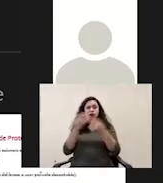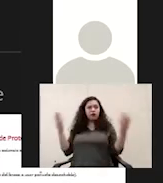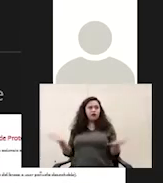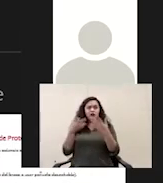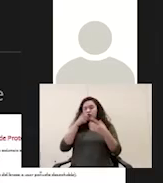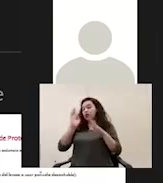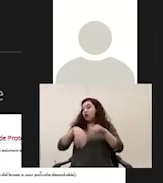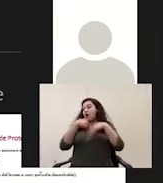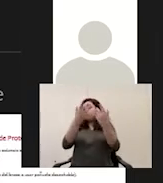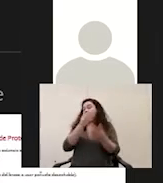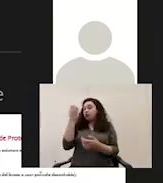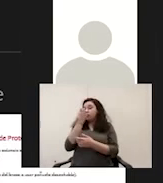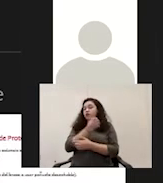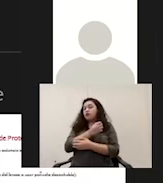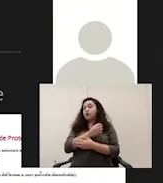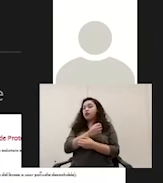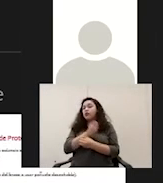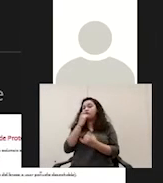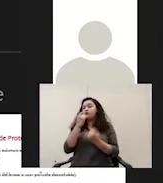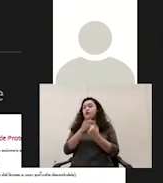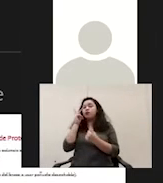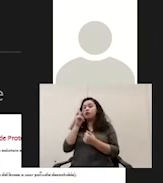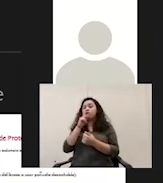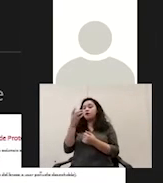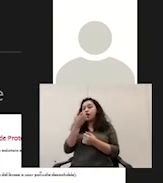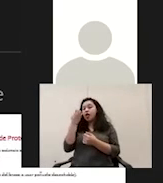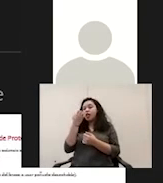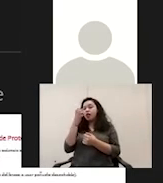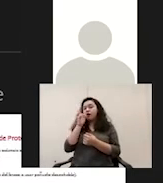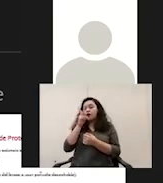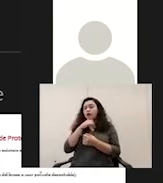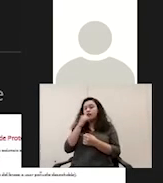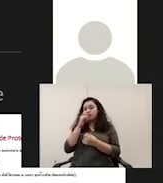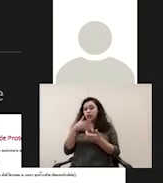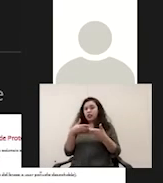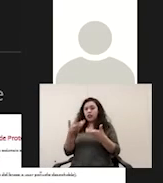de la escuela también tienen que traer el cubreboca porque están en la calle.